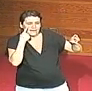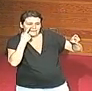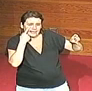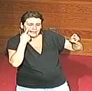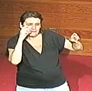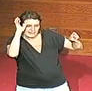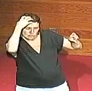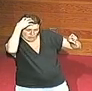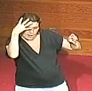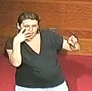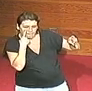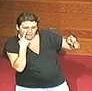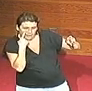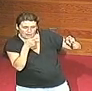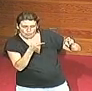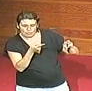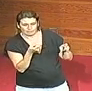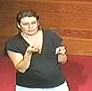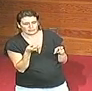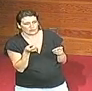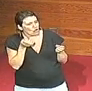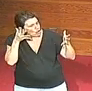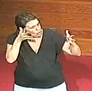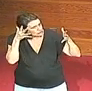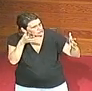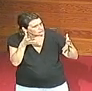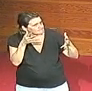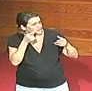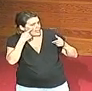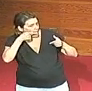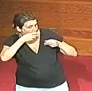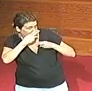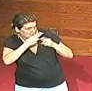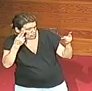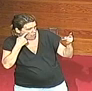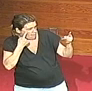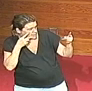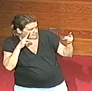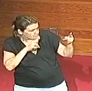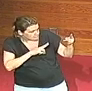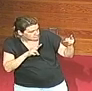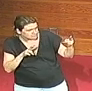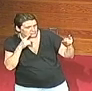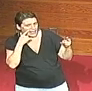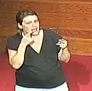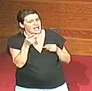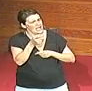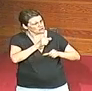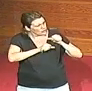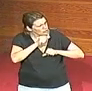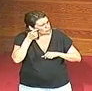de pues eso. Mírate los consejos de administración en los que a lo mejor puedas ver que hay asociaciones profesionales en las